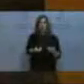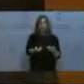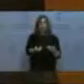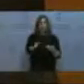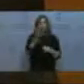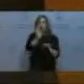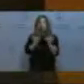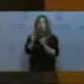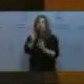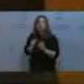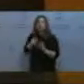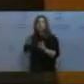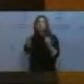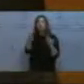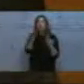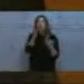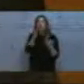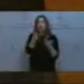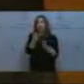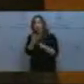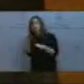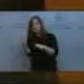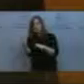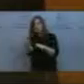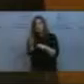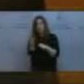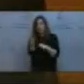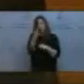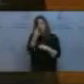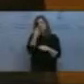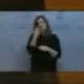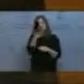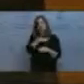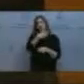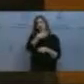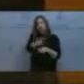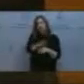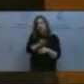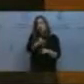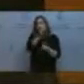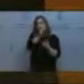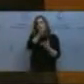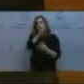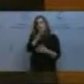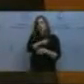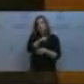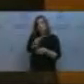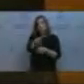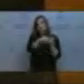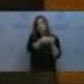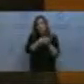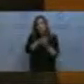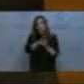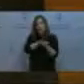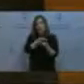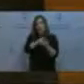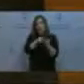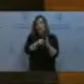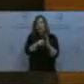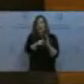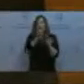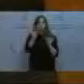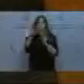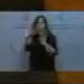dan para la fracción resto? A ver si usted también es capaz de pronunciarse de verdad, no solo hacer referencia al plan. En algún caso no dan ni